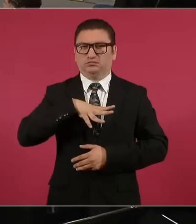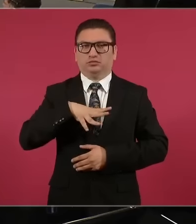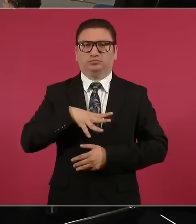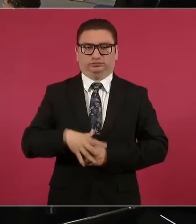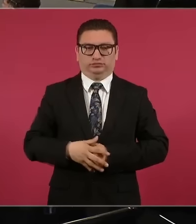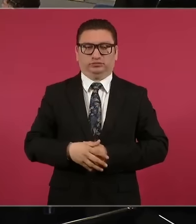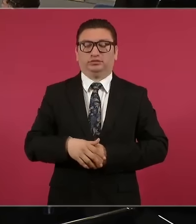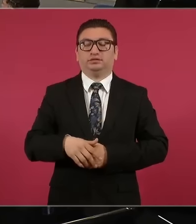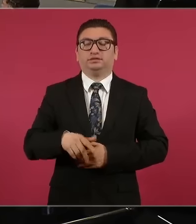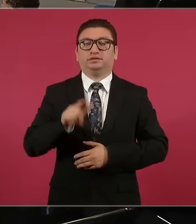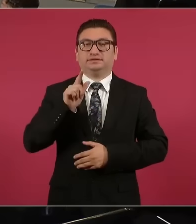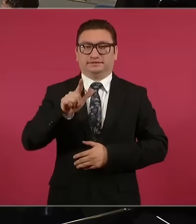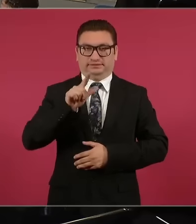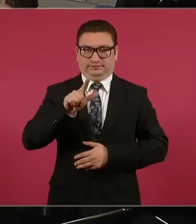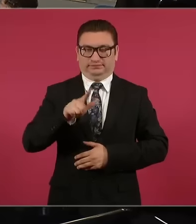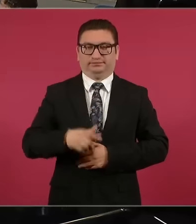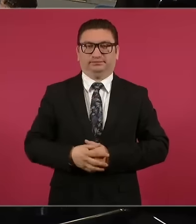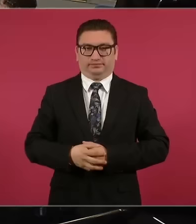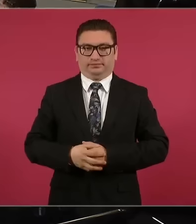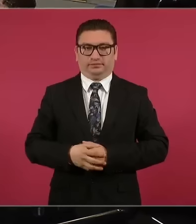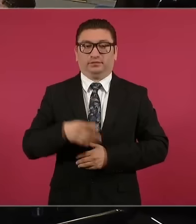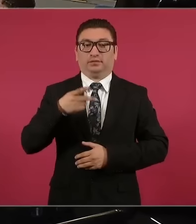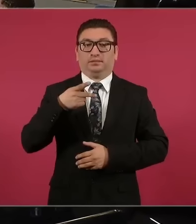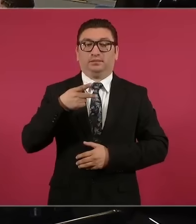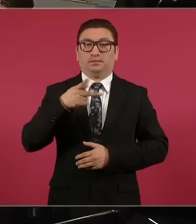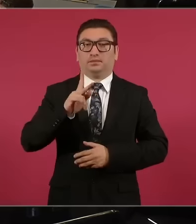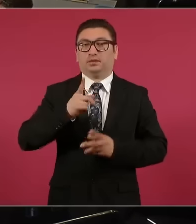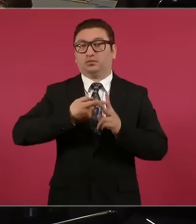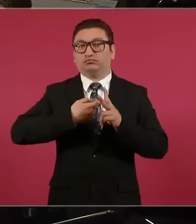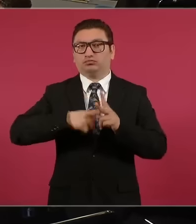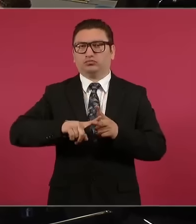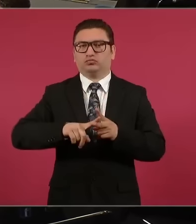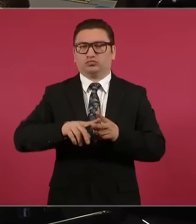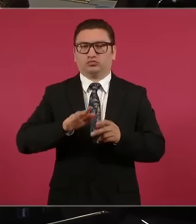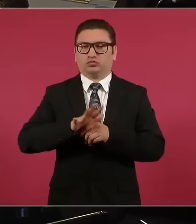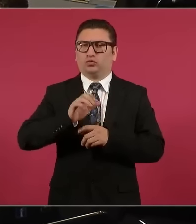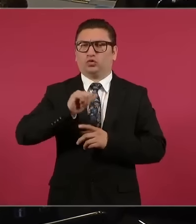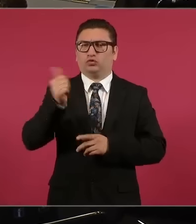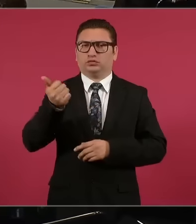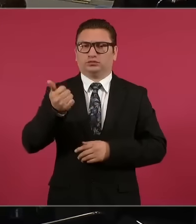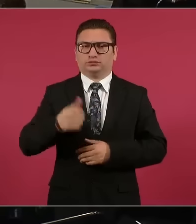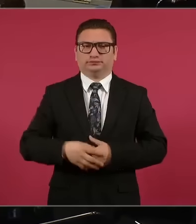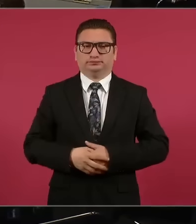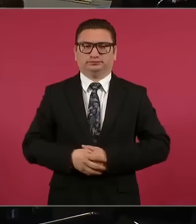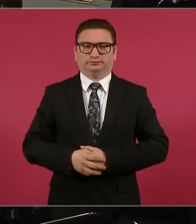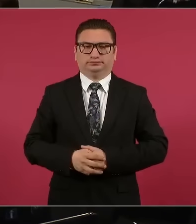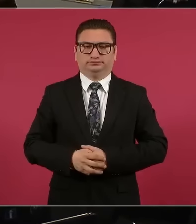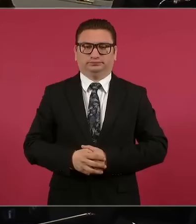Son 17. Pero vamos a comenzar, a ver, en la otra